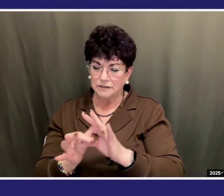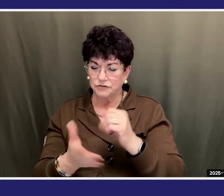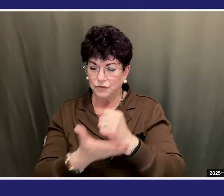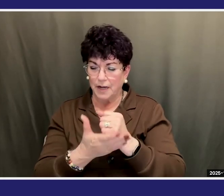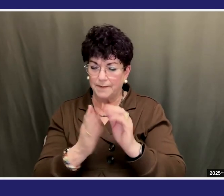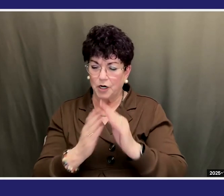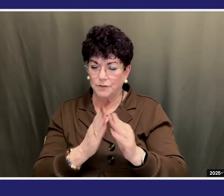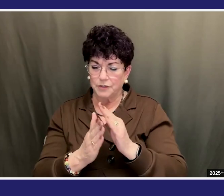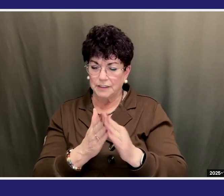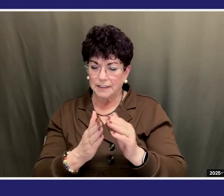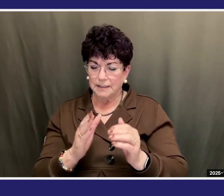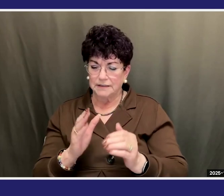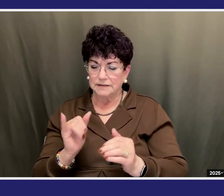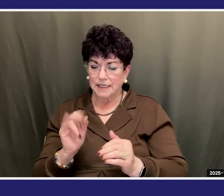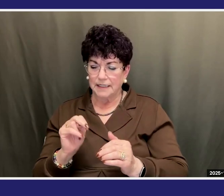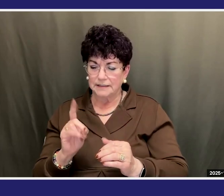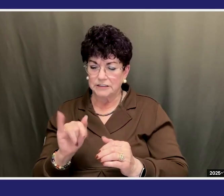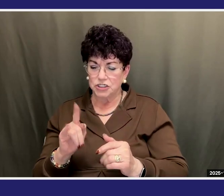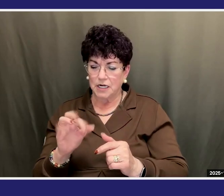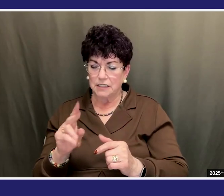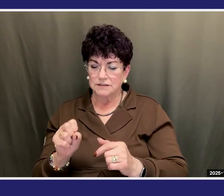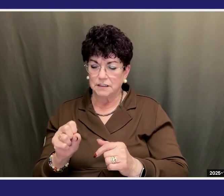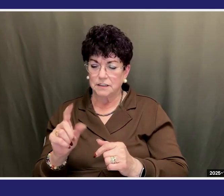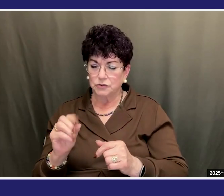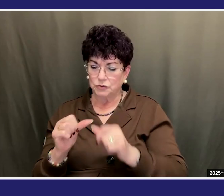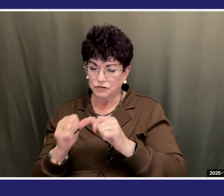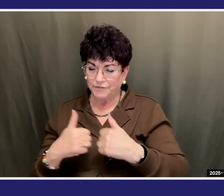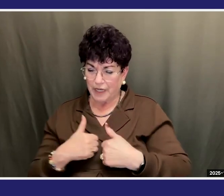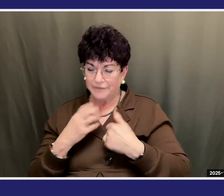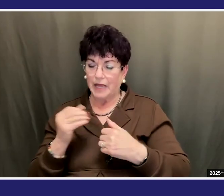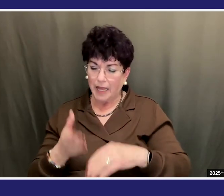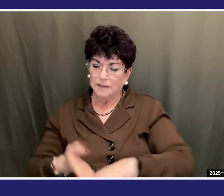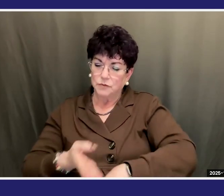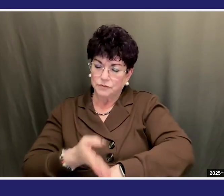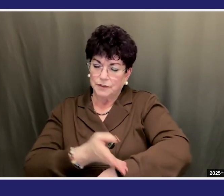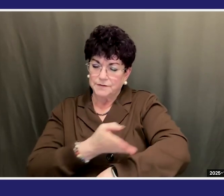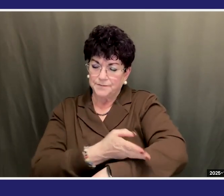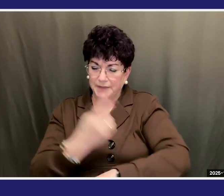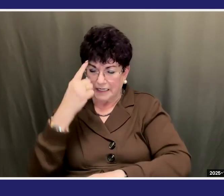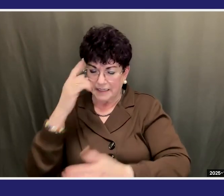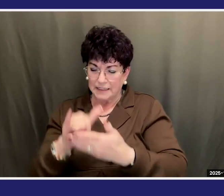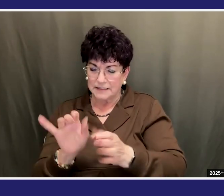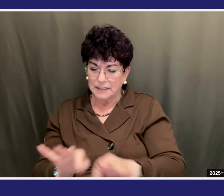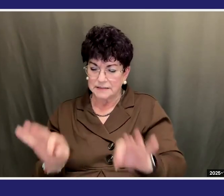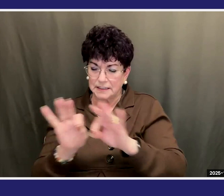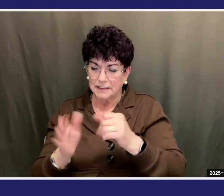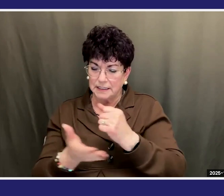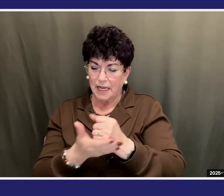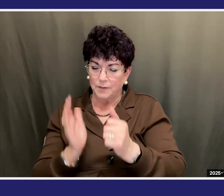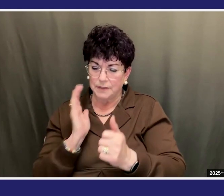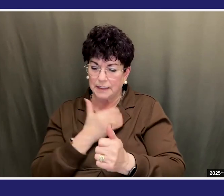pero a progresar. Esto creo que es clave. Estamos ayudando a nuestras comunidades a